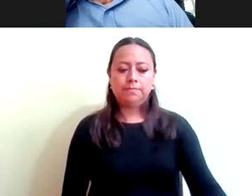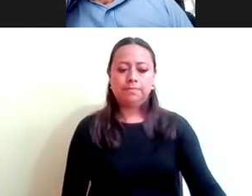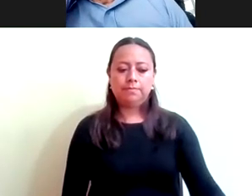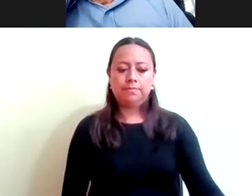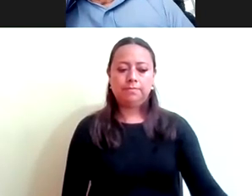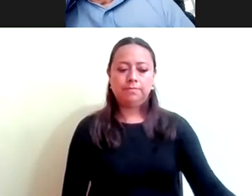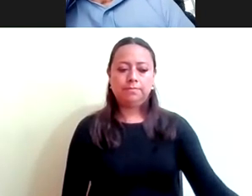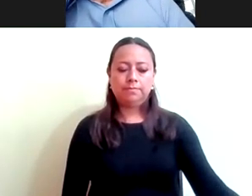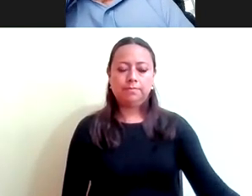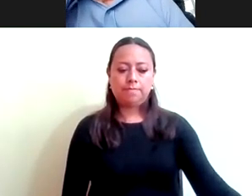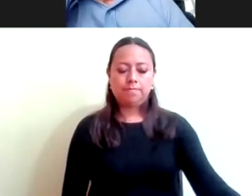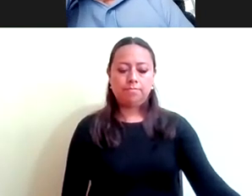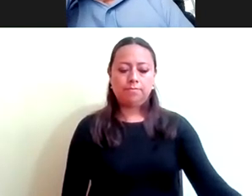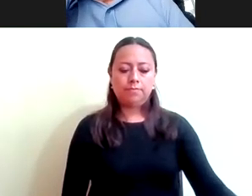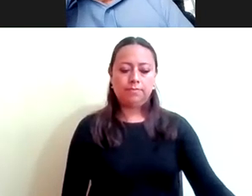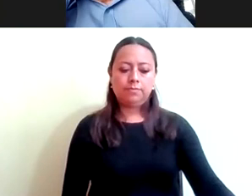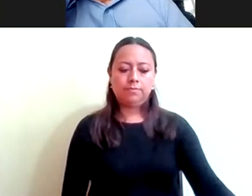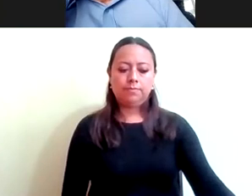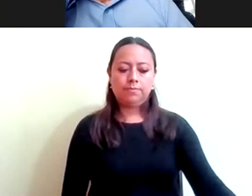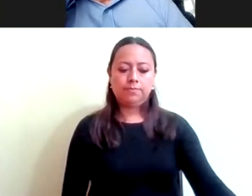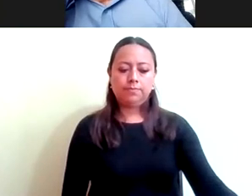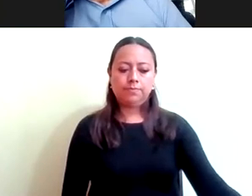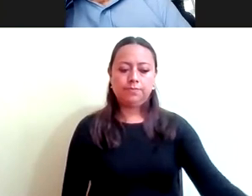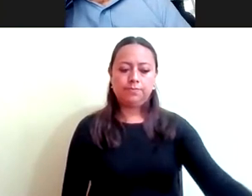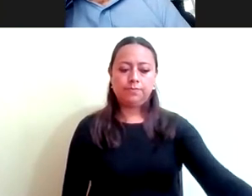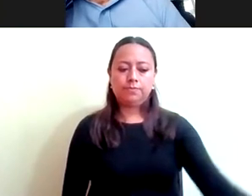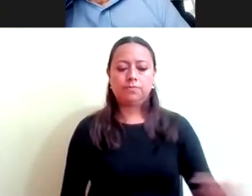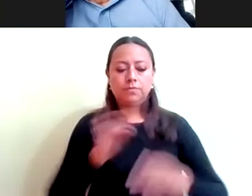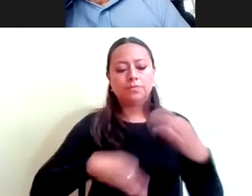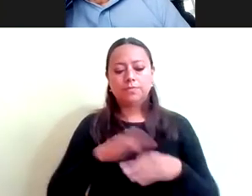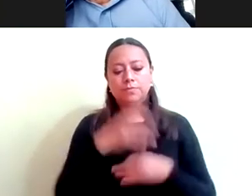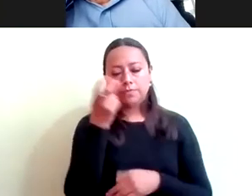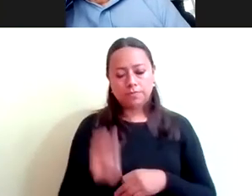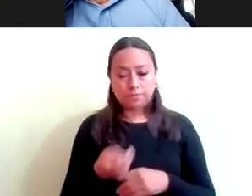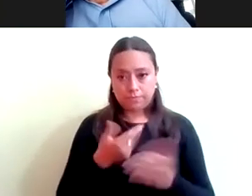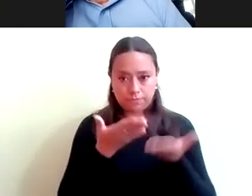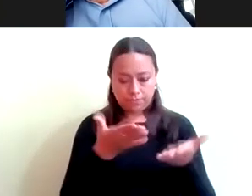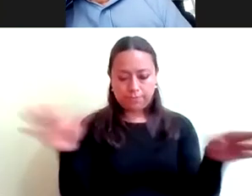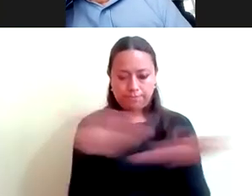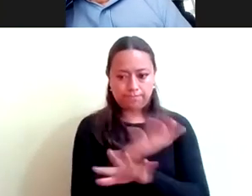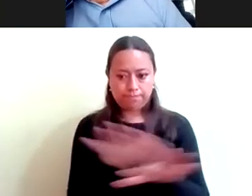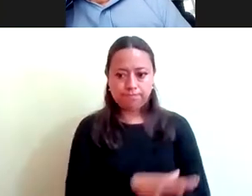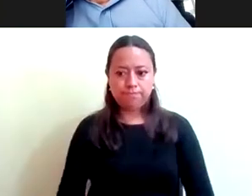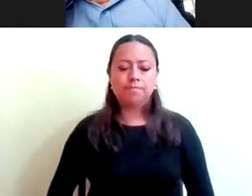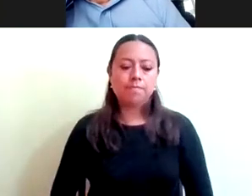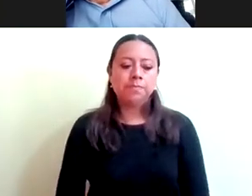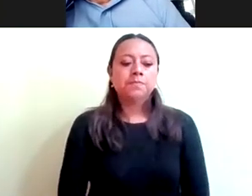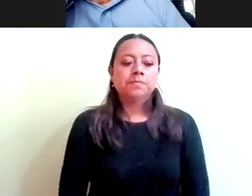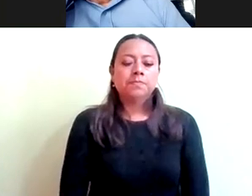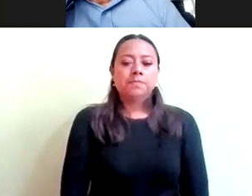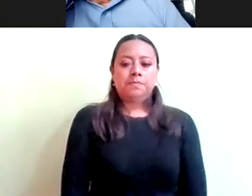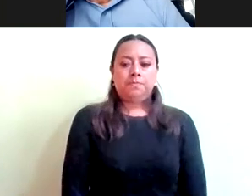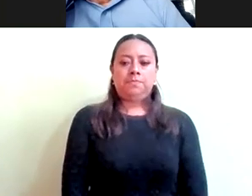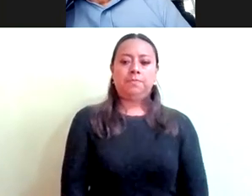hoy, sí quiero comentar estas disposiciones modificadas. En este dictamen se